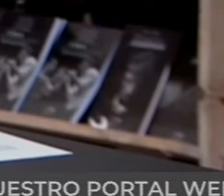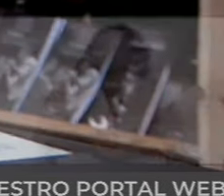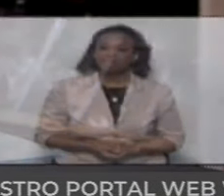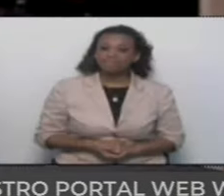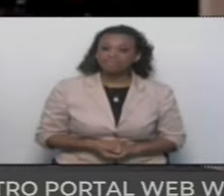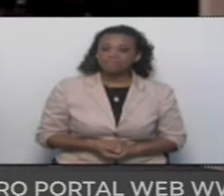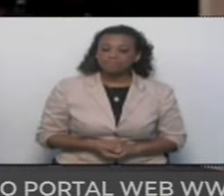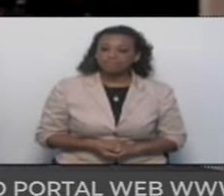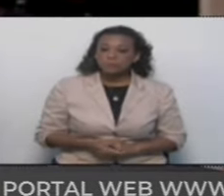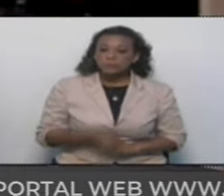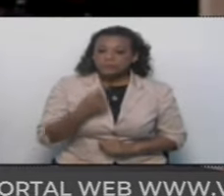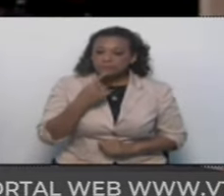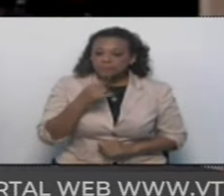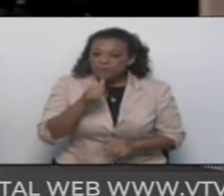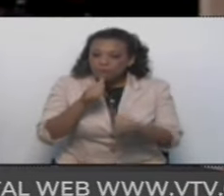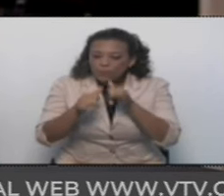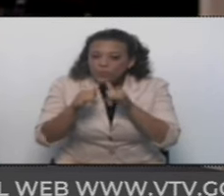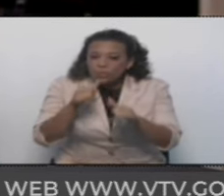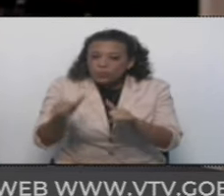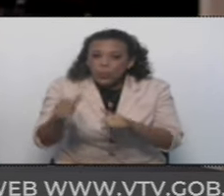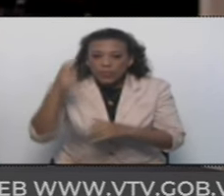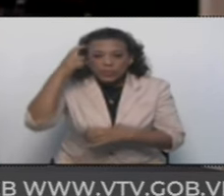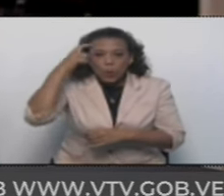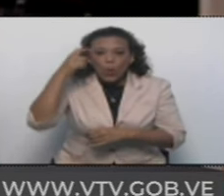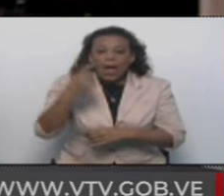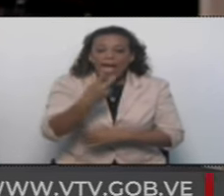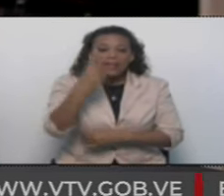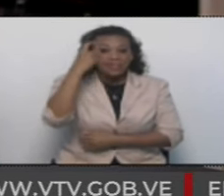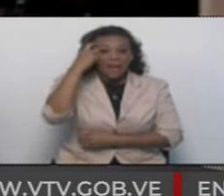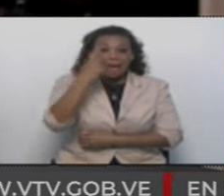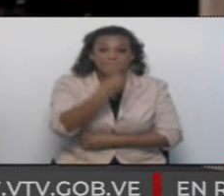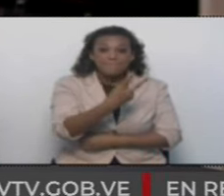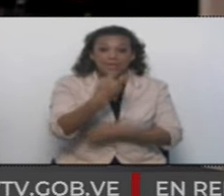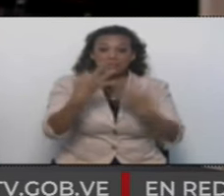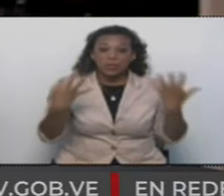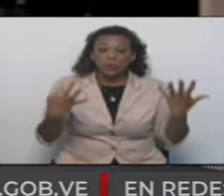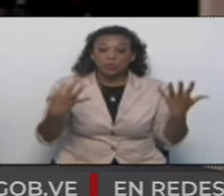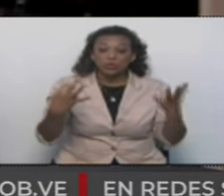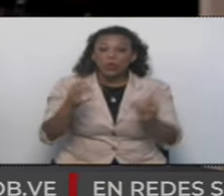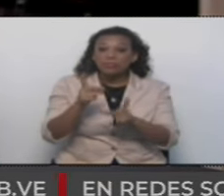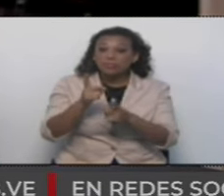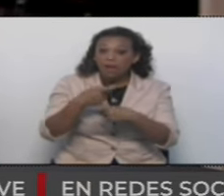que yo dije el día 28 de agosto.